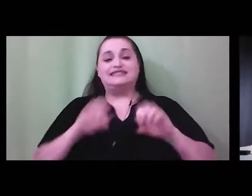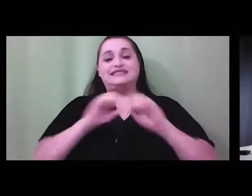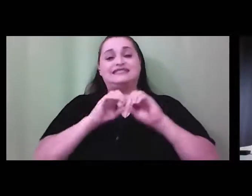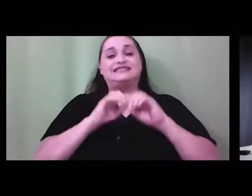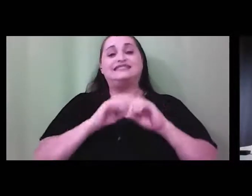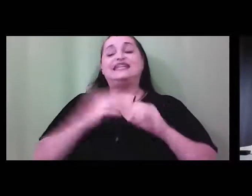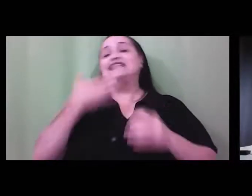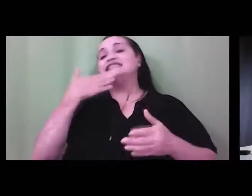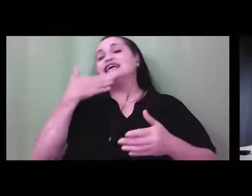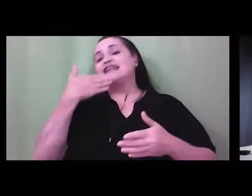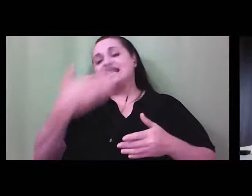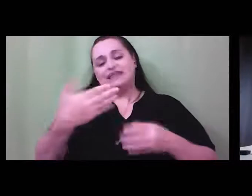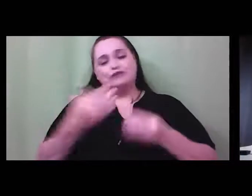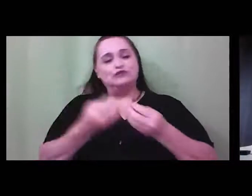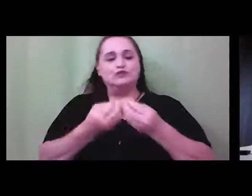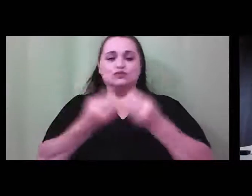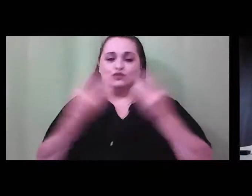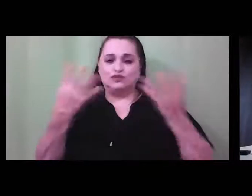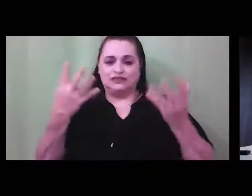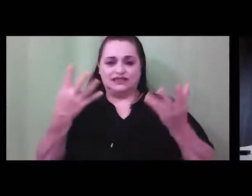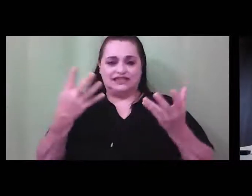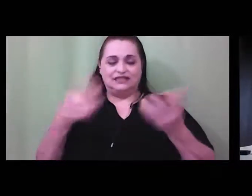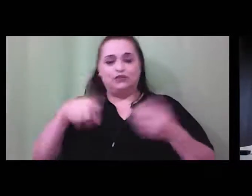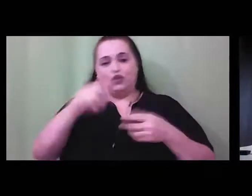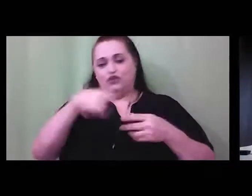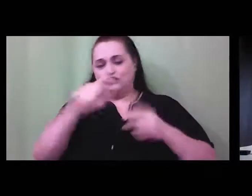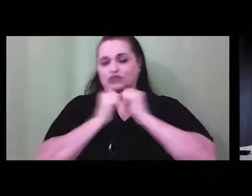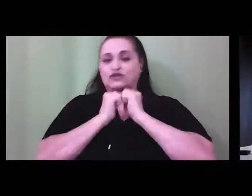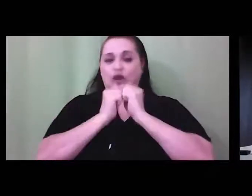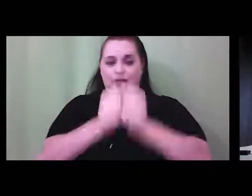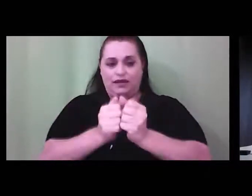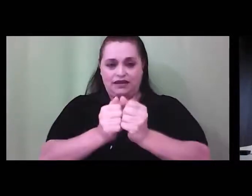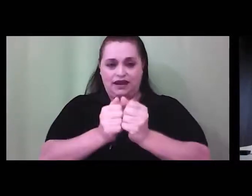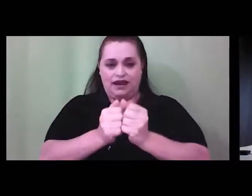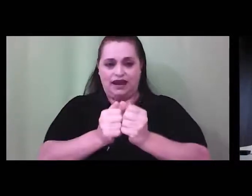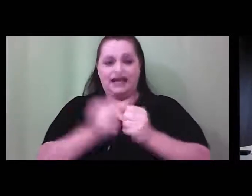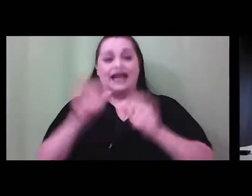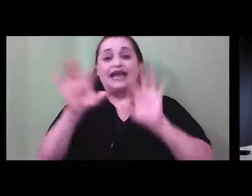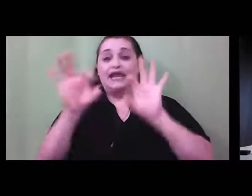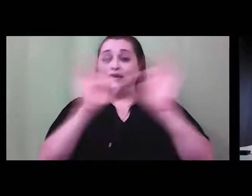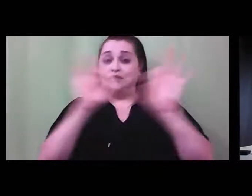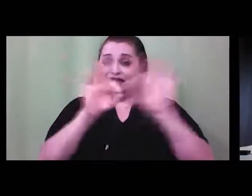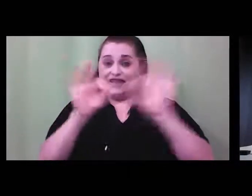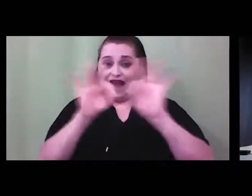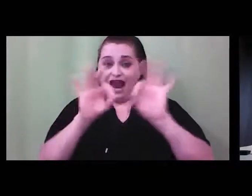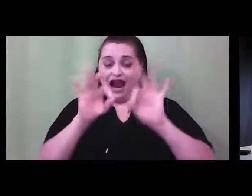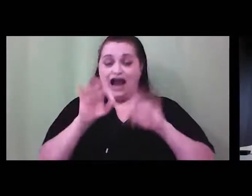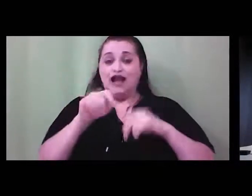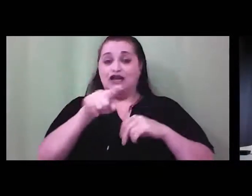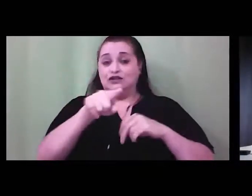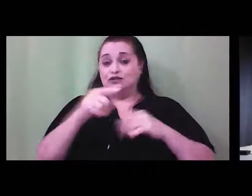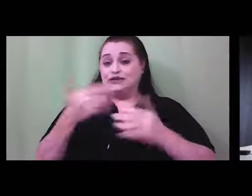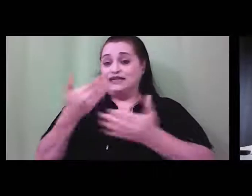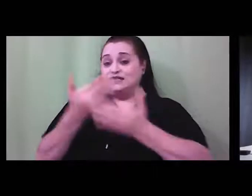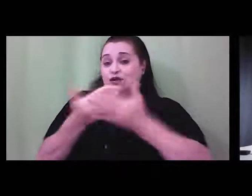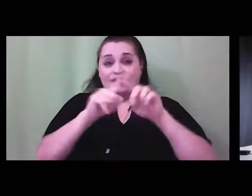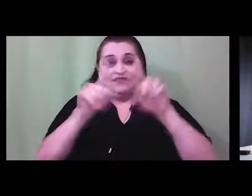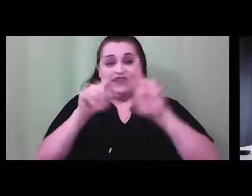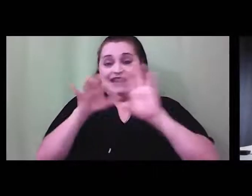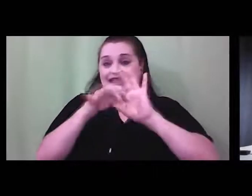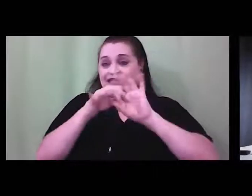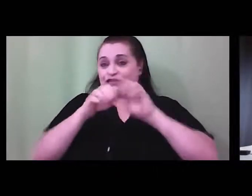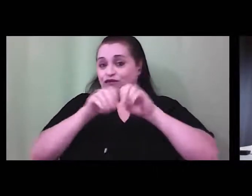les agradecemos un montón que nos hayan acompañado, invitarlos por si les ha llegado de las diferentes